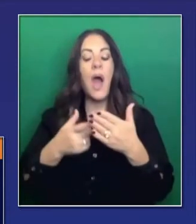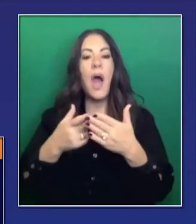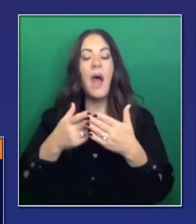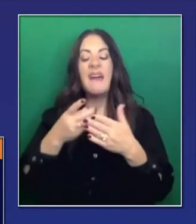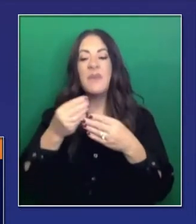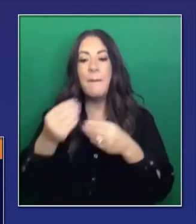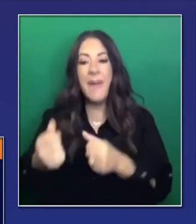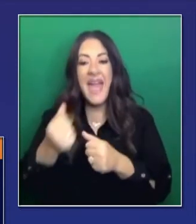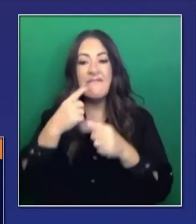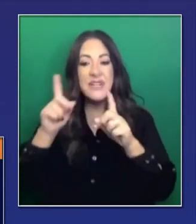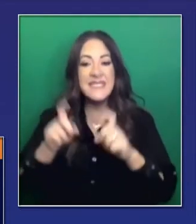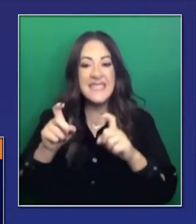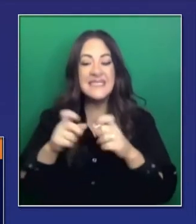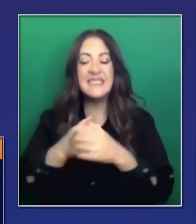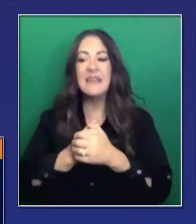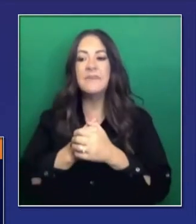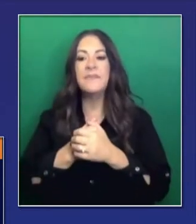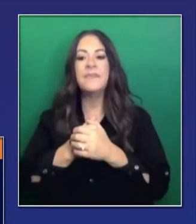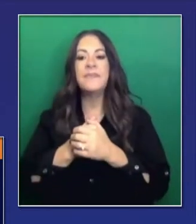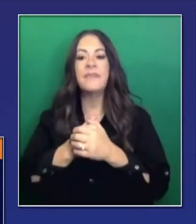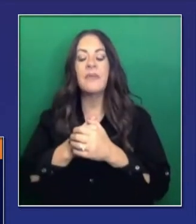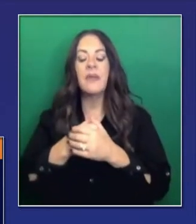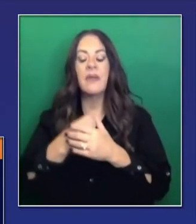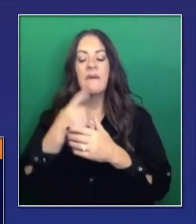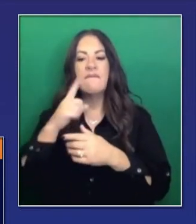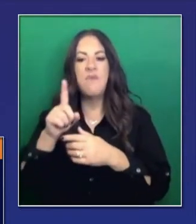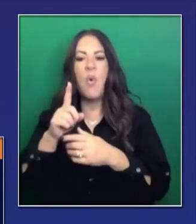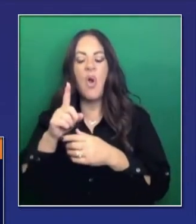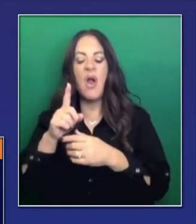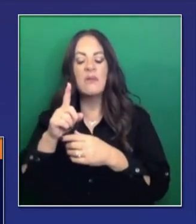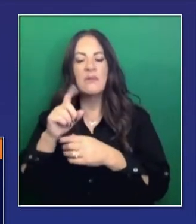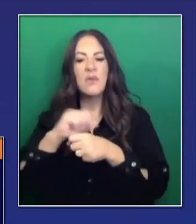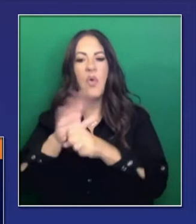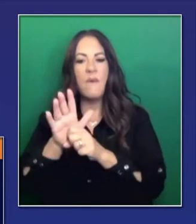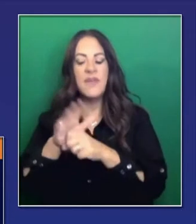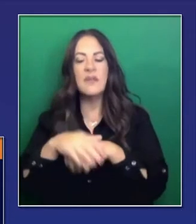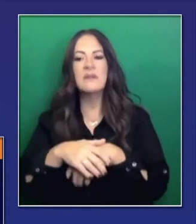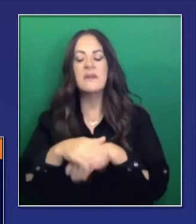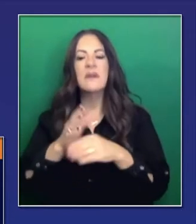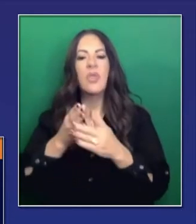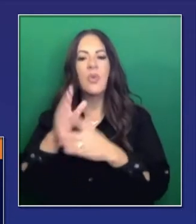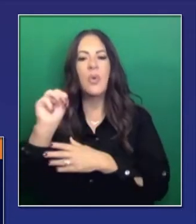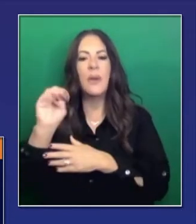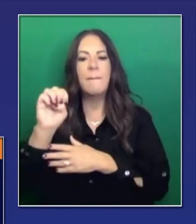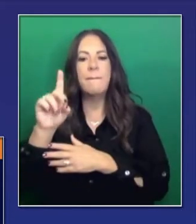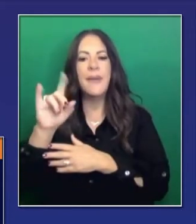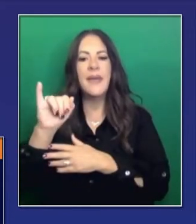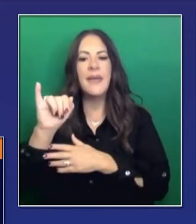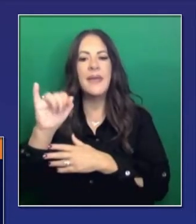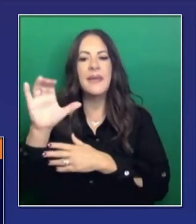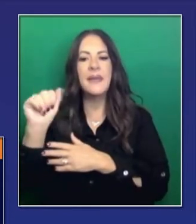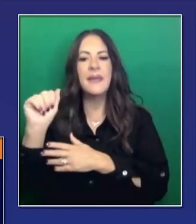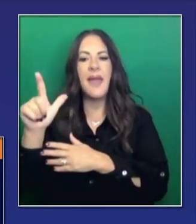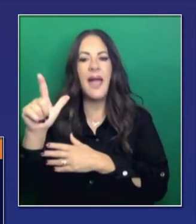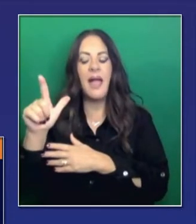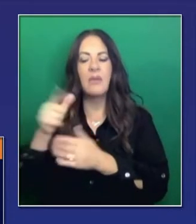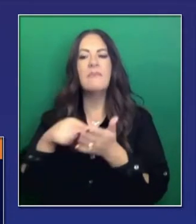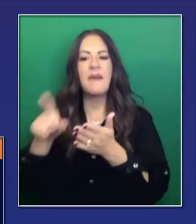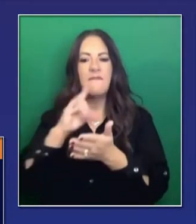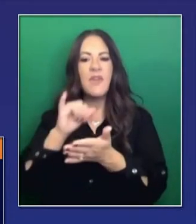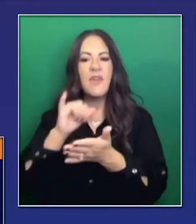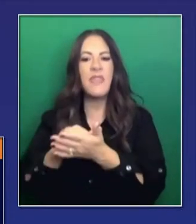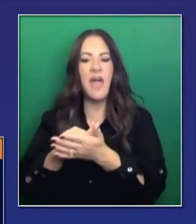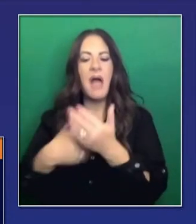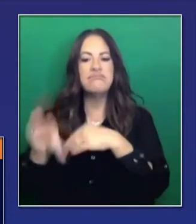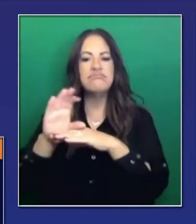al costo de cobertura a través de nuestro sistema de Medicaid, Medi-Cal aquí en el estado de California. Por eso ven también ese que es uno de